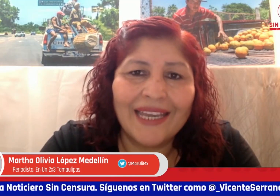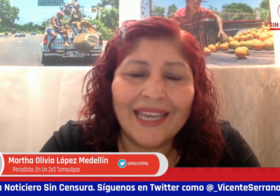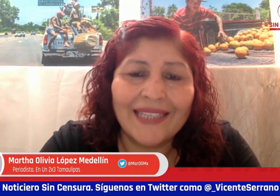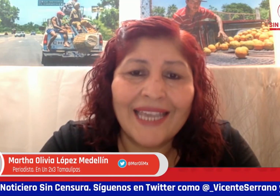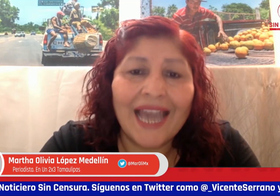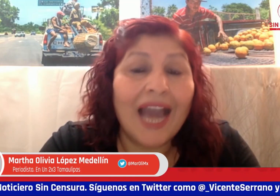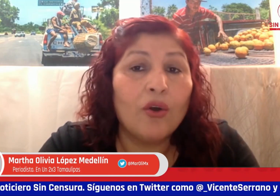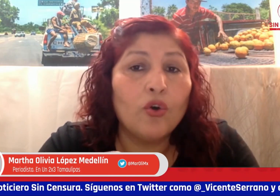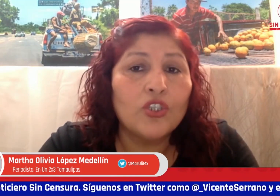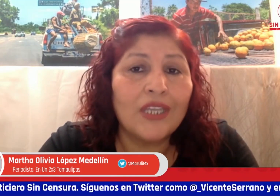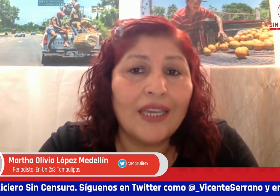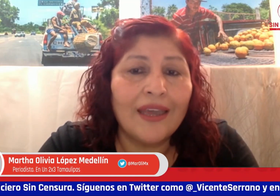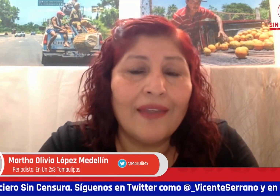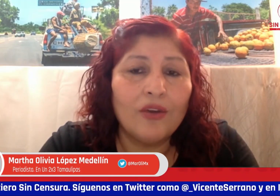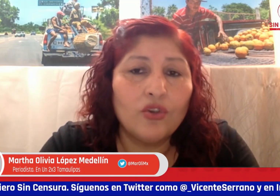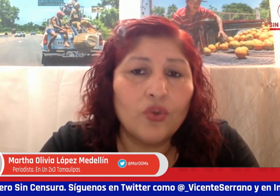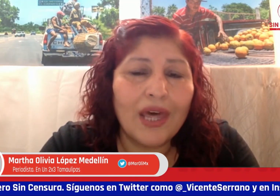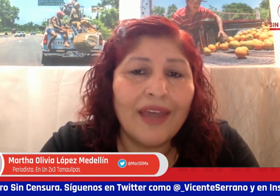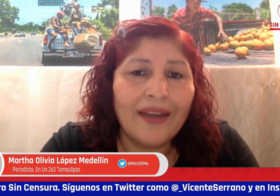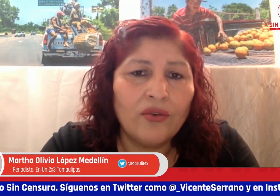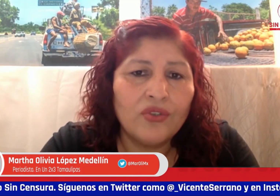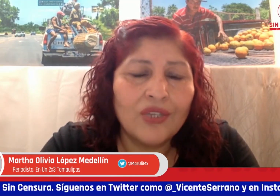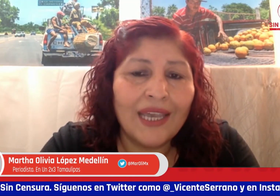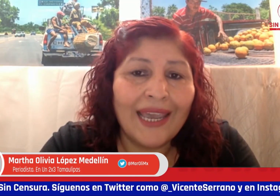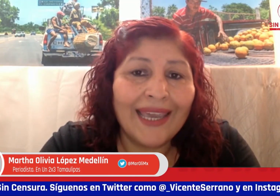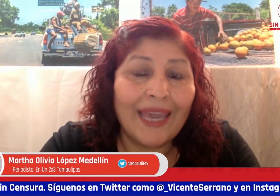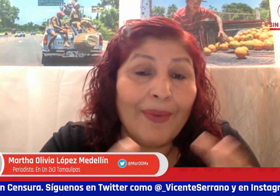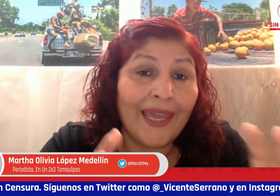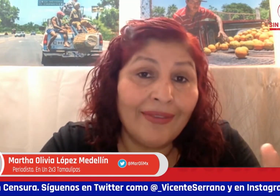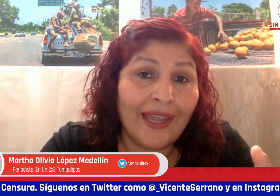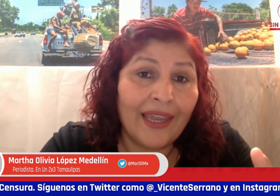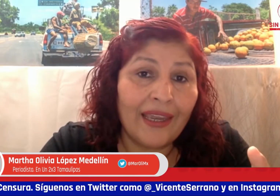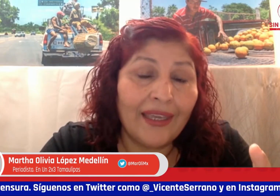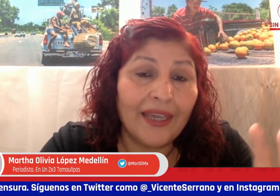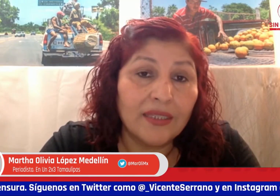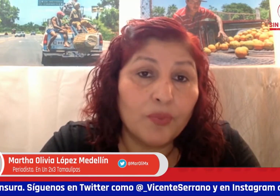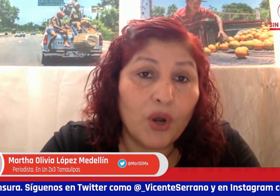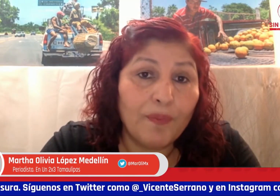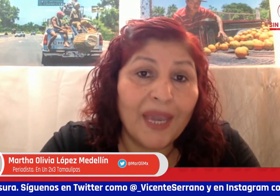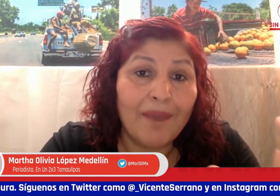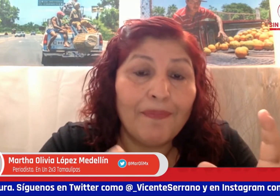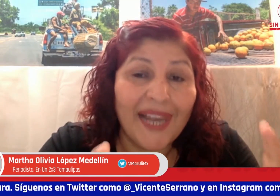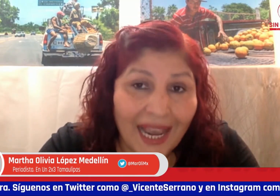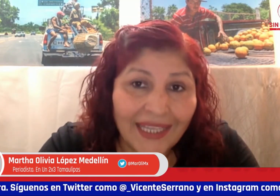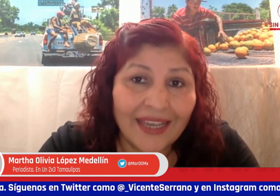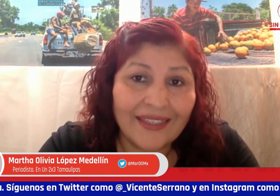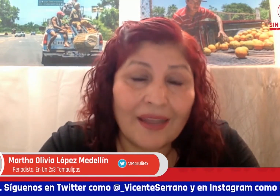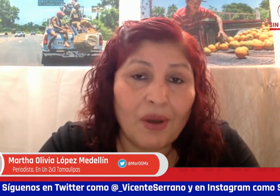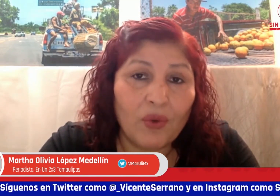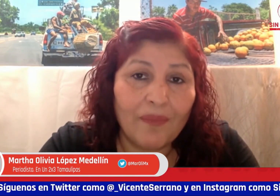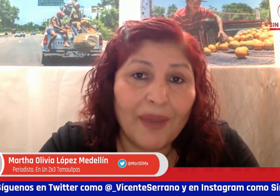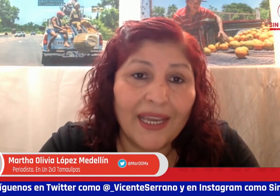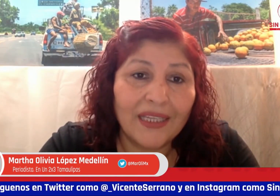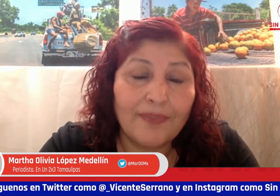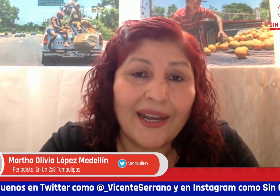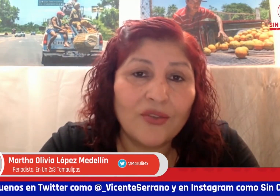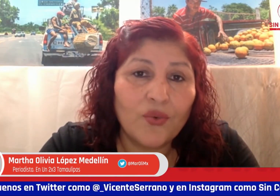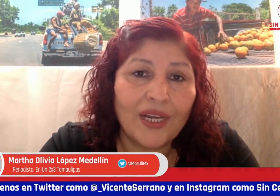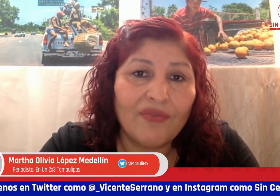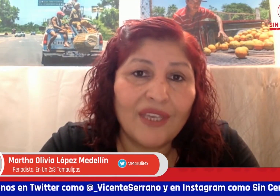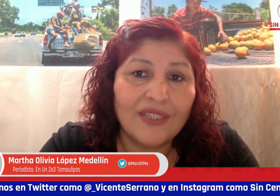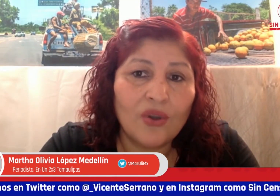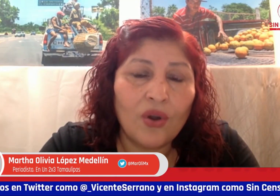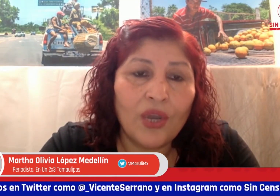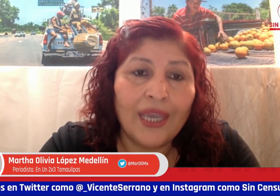se enriquece a costilla de los ciudadanos, que vende y expropia playas tamaulipecas